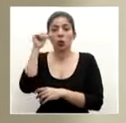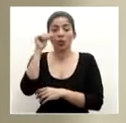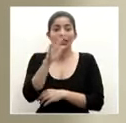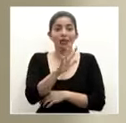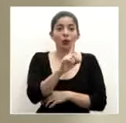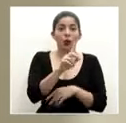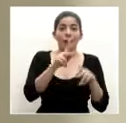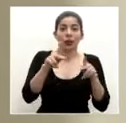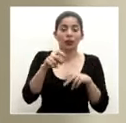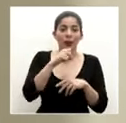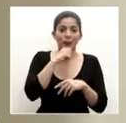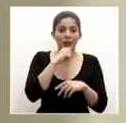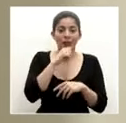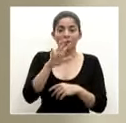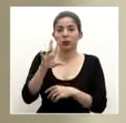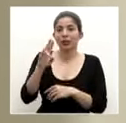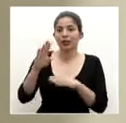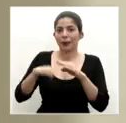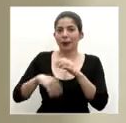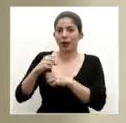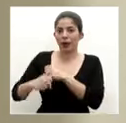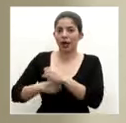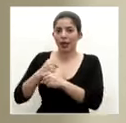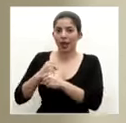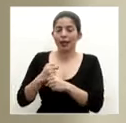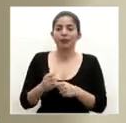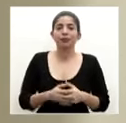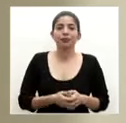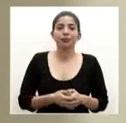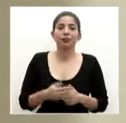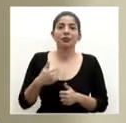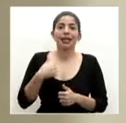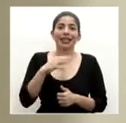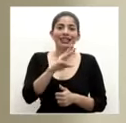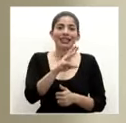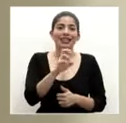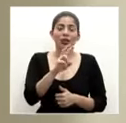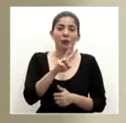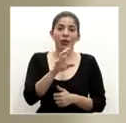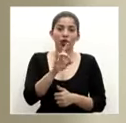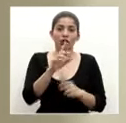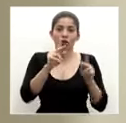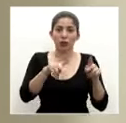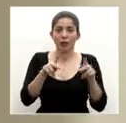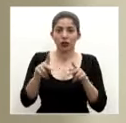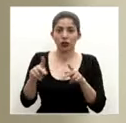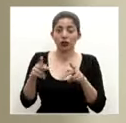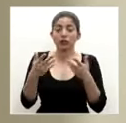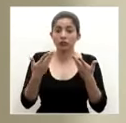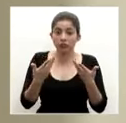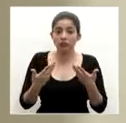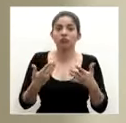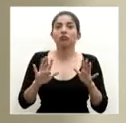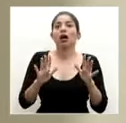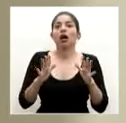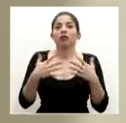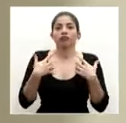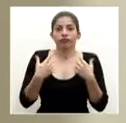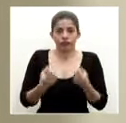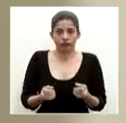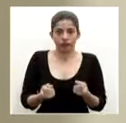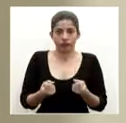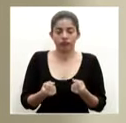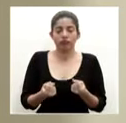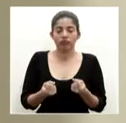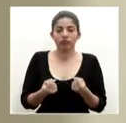51 personas mayores, 67 menores de edad. Tenemos 628 personas que ya han registrado un estatus de